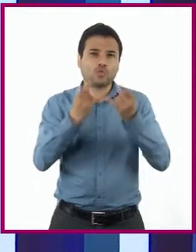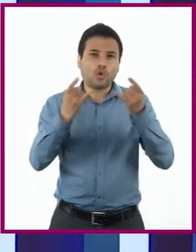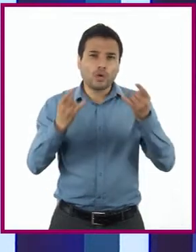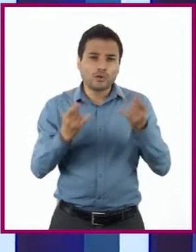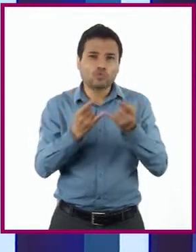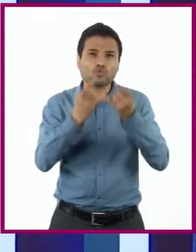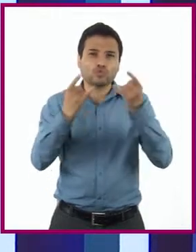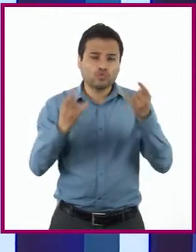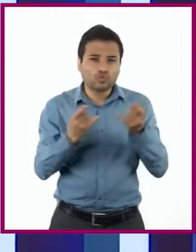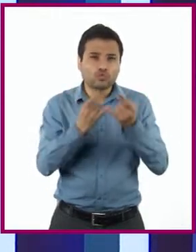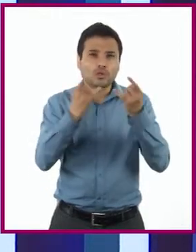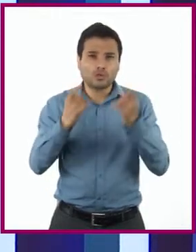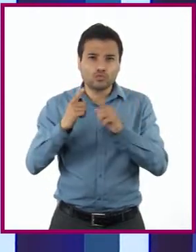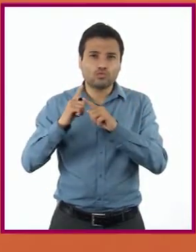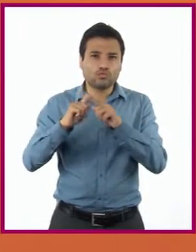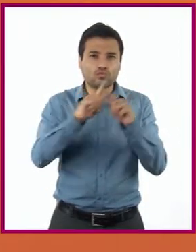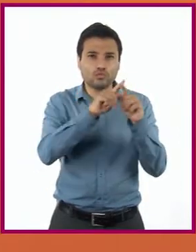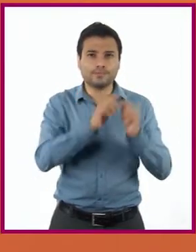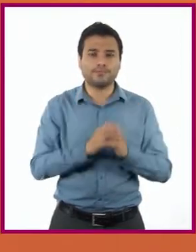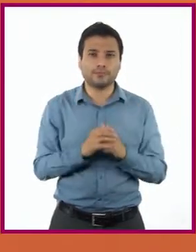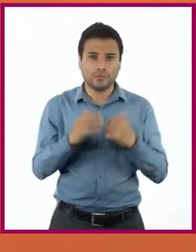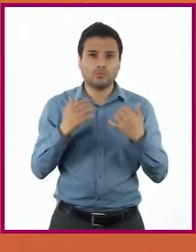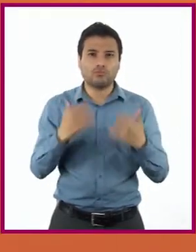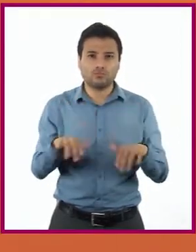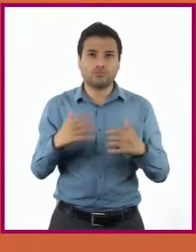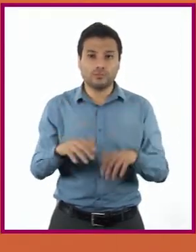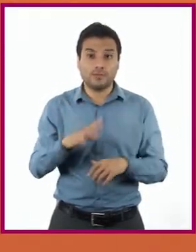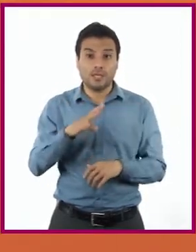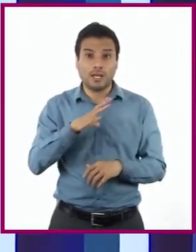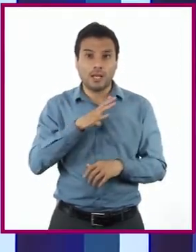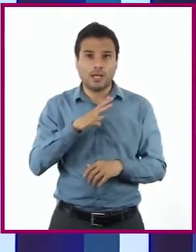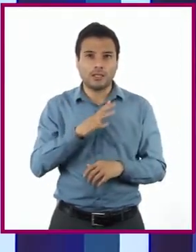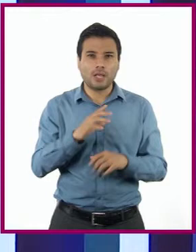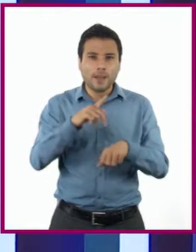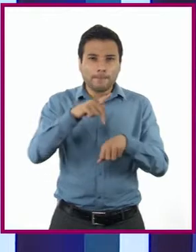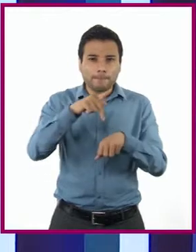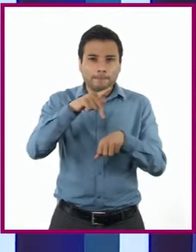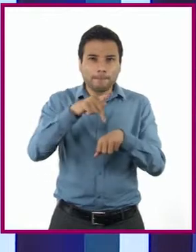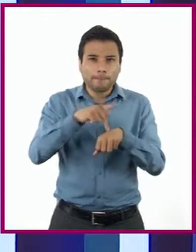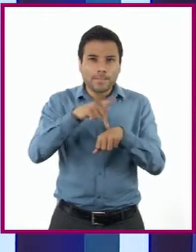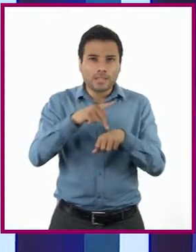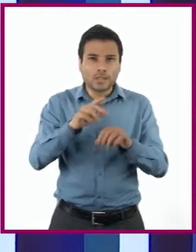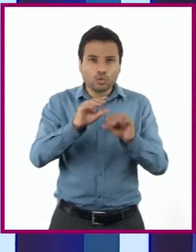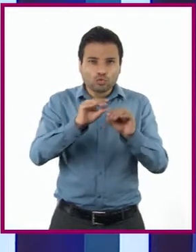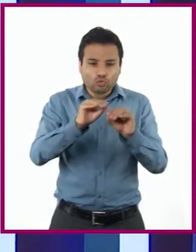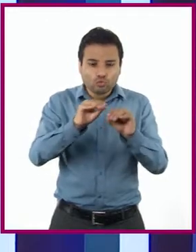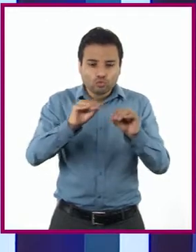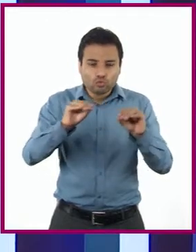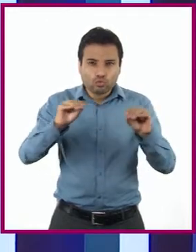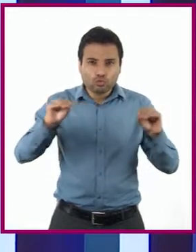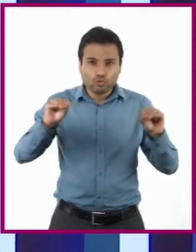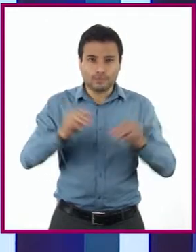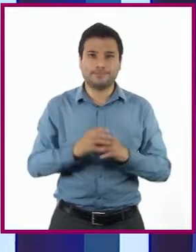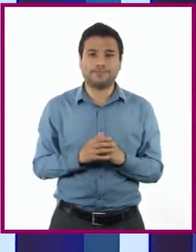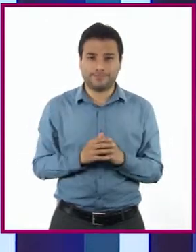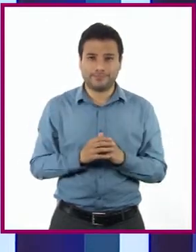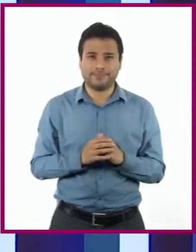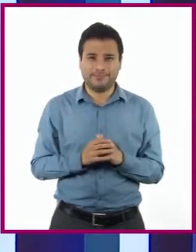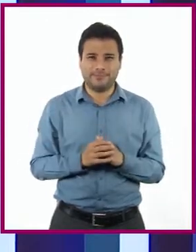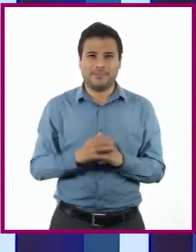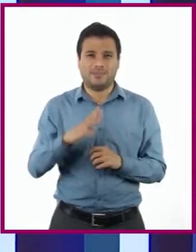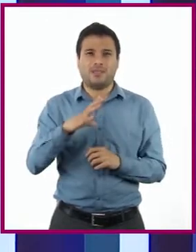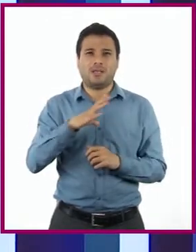mitología mesopotámica que hablaban de un disco plano de piedra en medio de un gigante